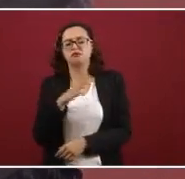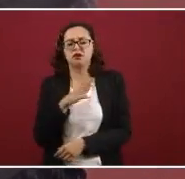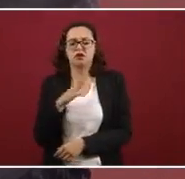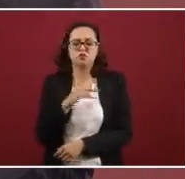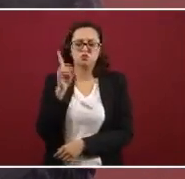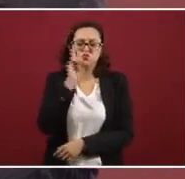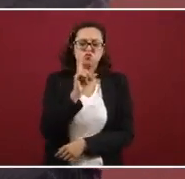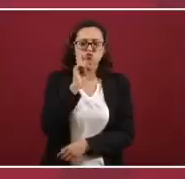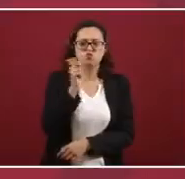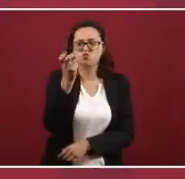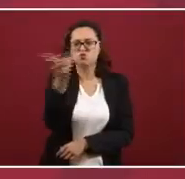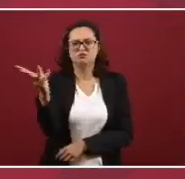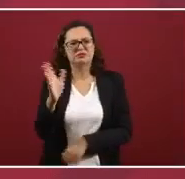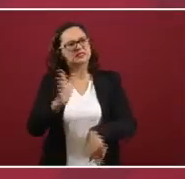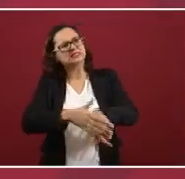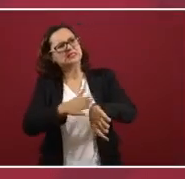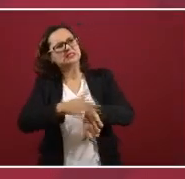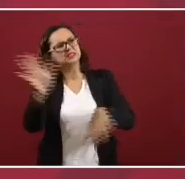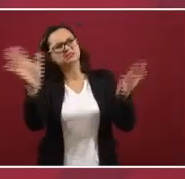y lo paran,